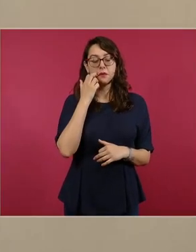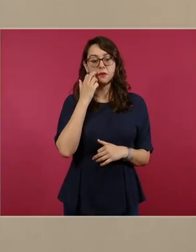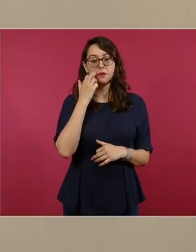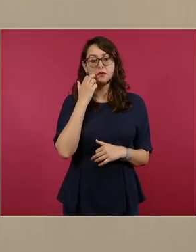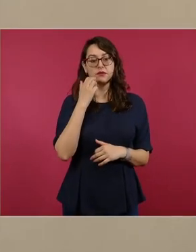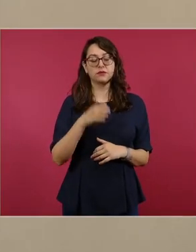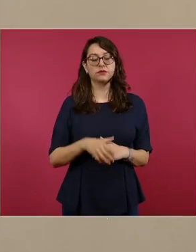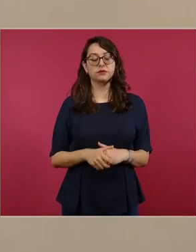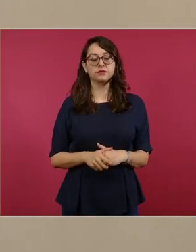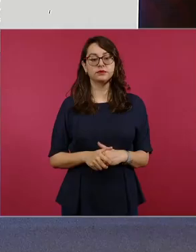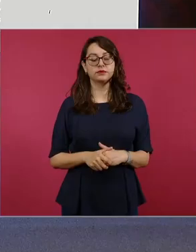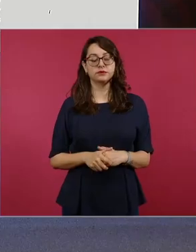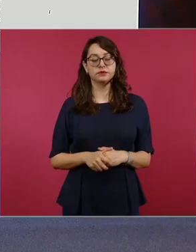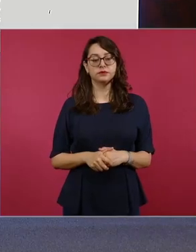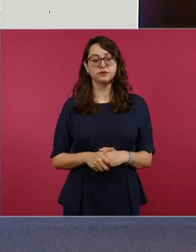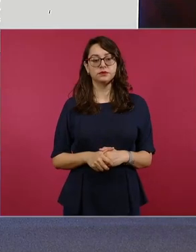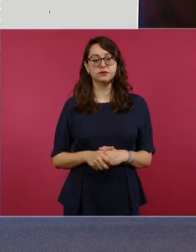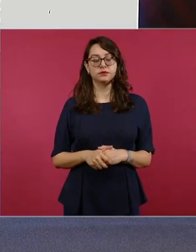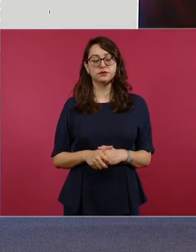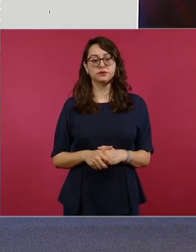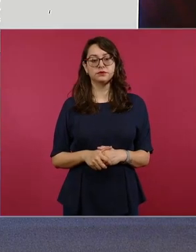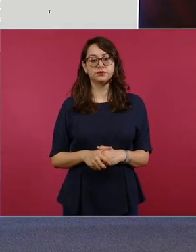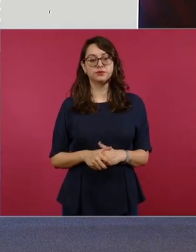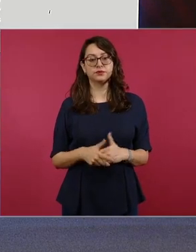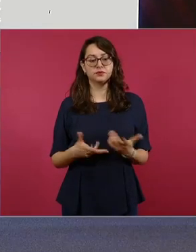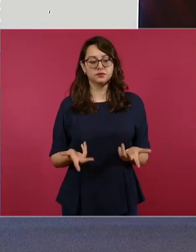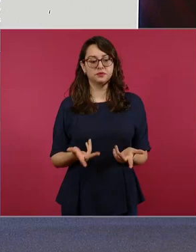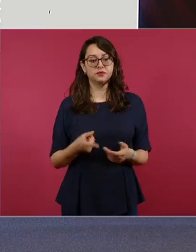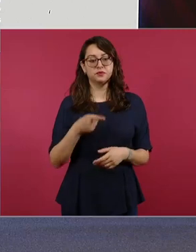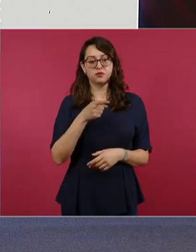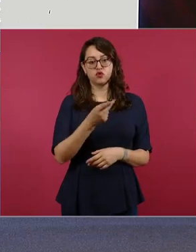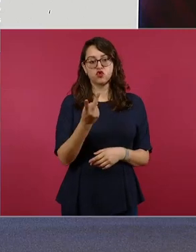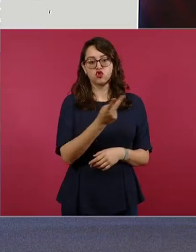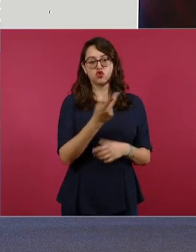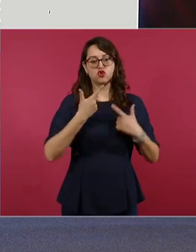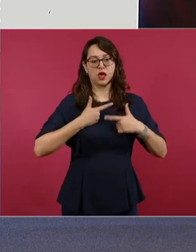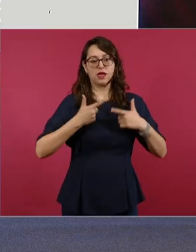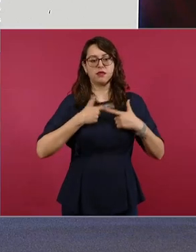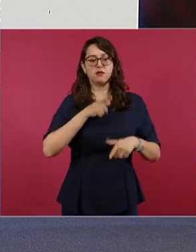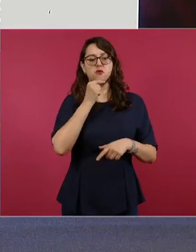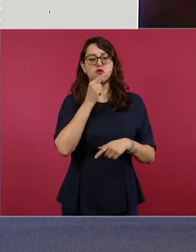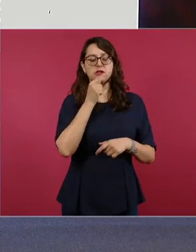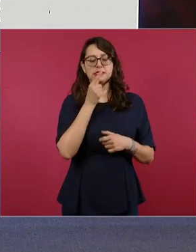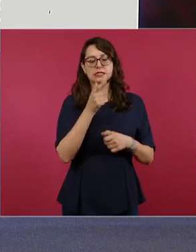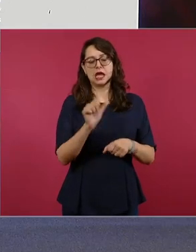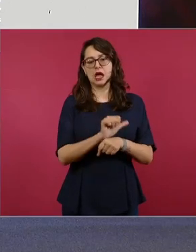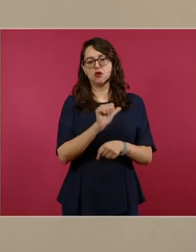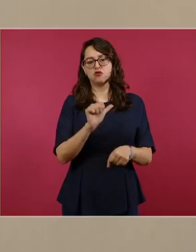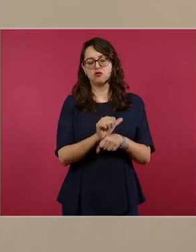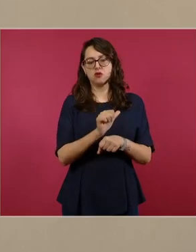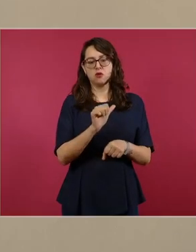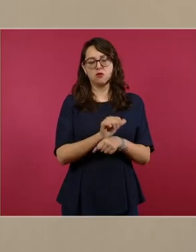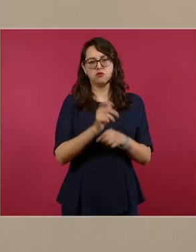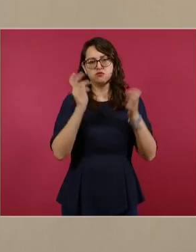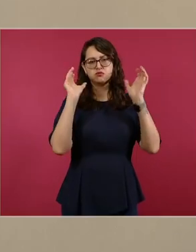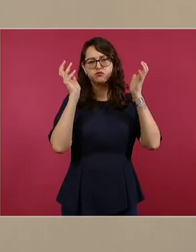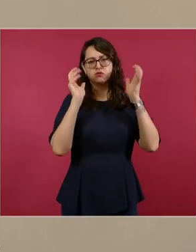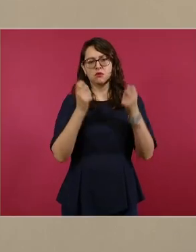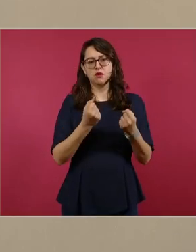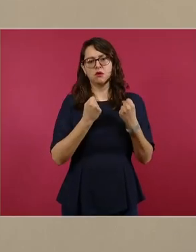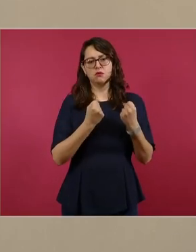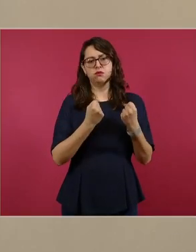las investigaciones, las víctimas viajaban a bordo de un vehículo oficial, esto en la colonia